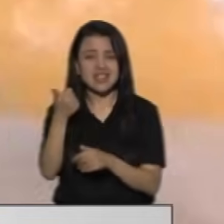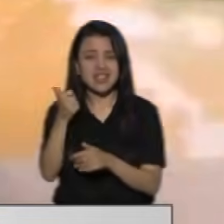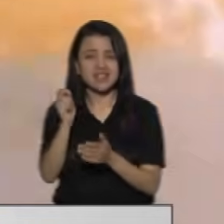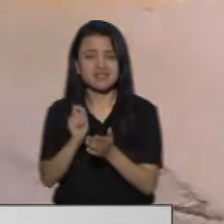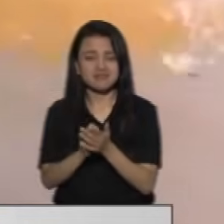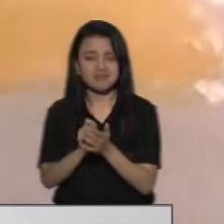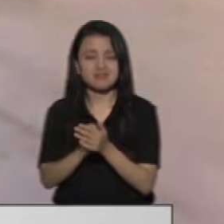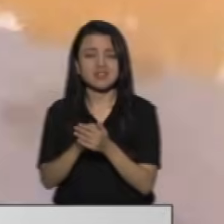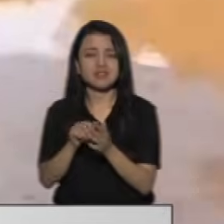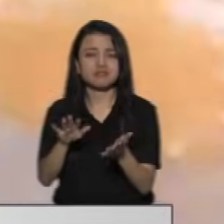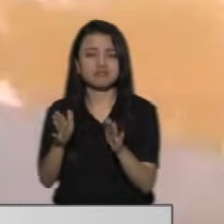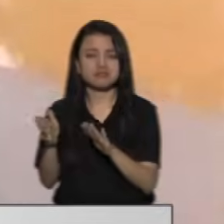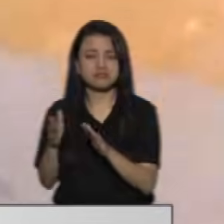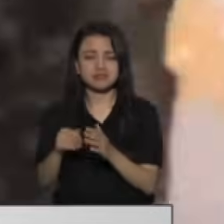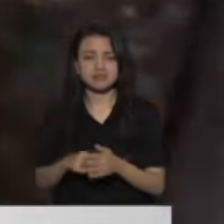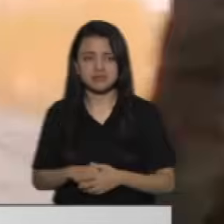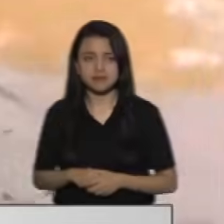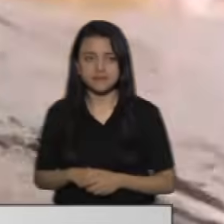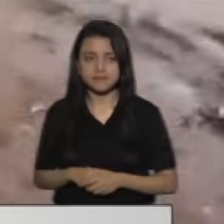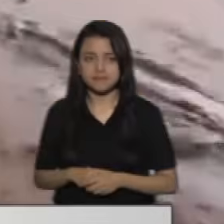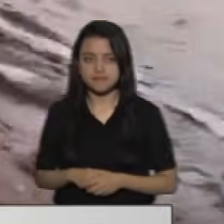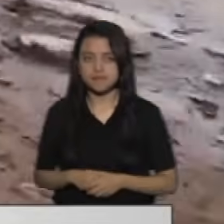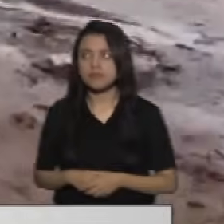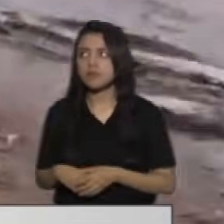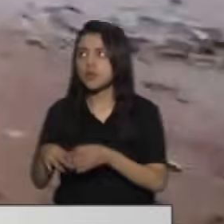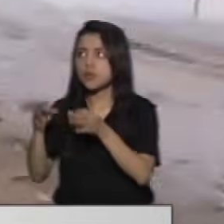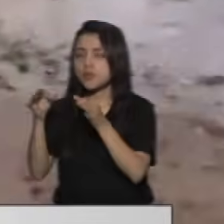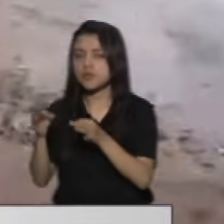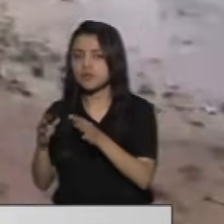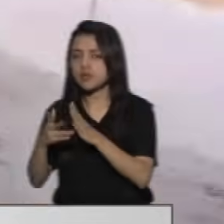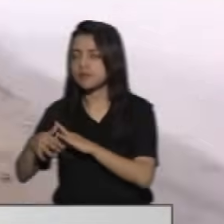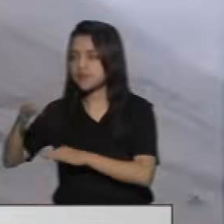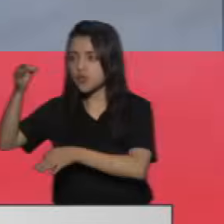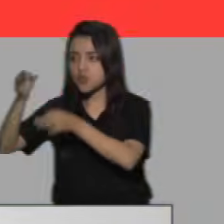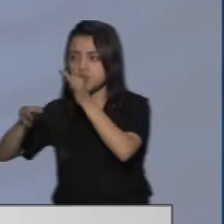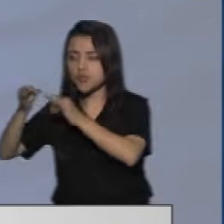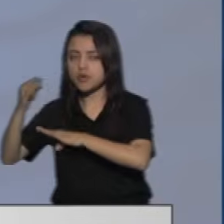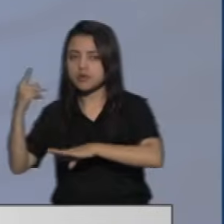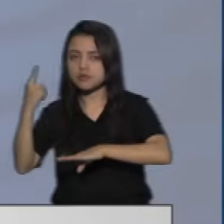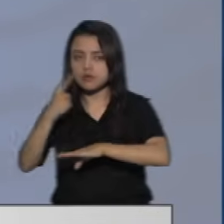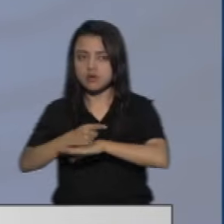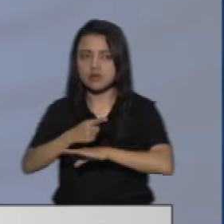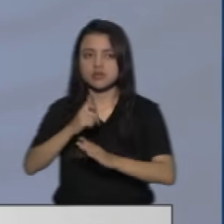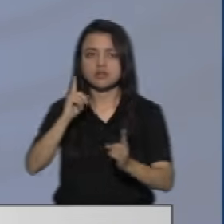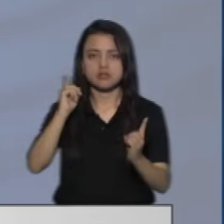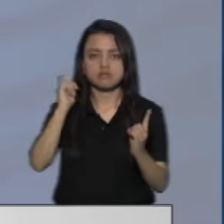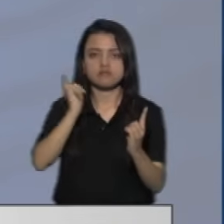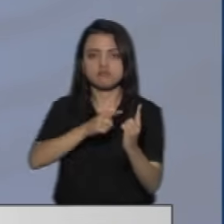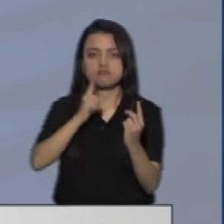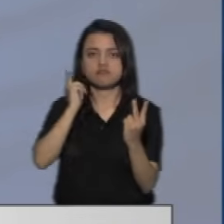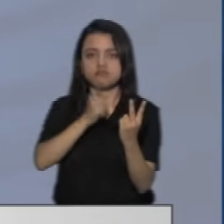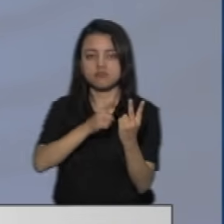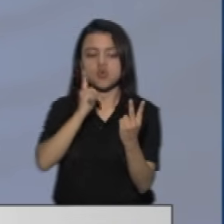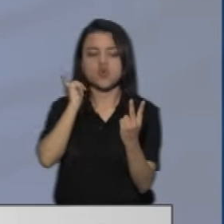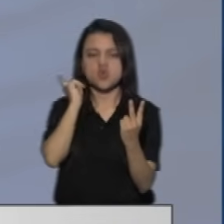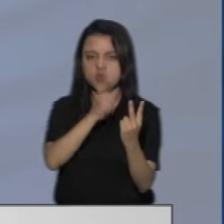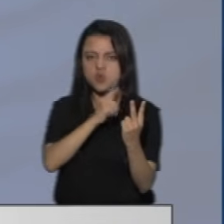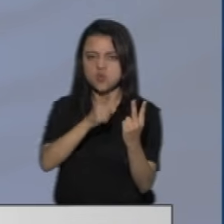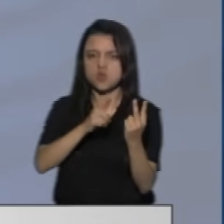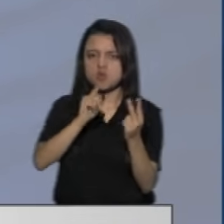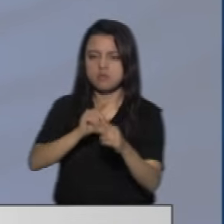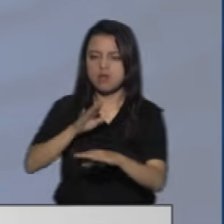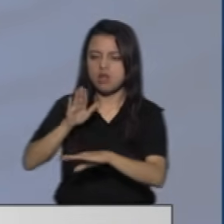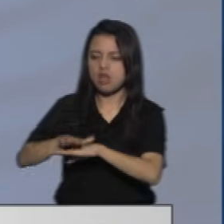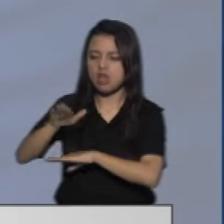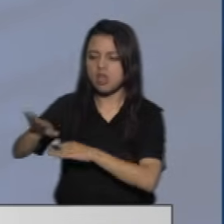logró identificar y capturar bajo orden judicial a dos personas por ser los coautores del homicidio del líder social Natanael Díaz en el mes